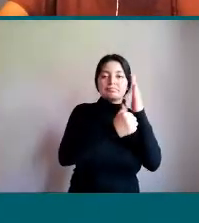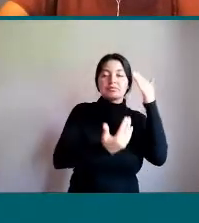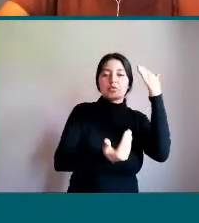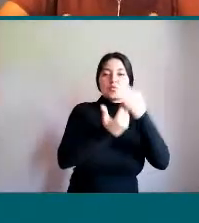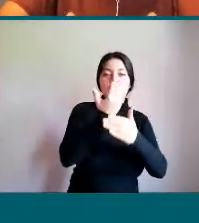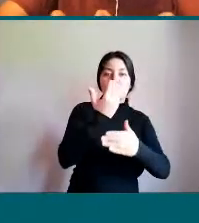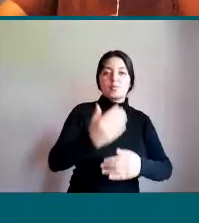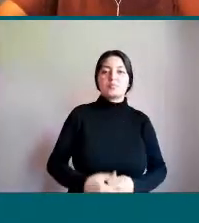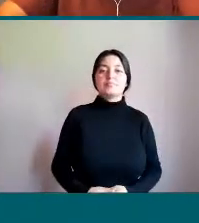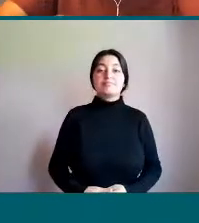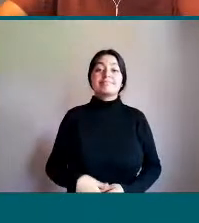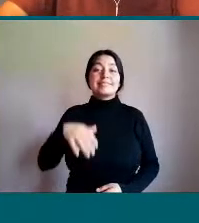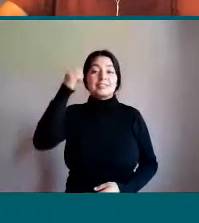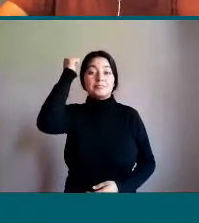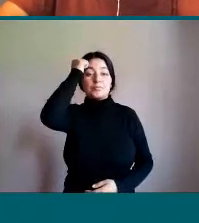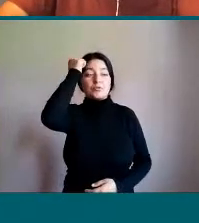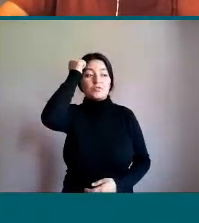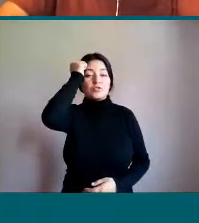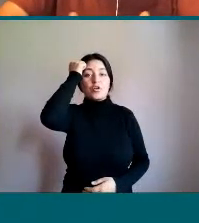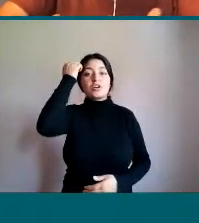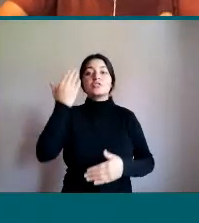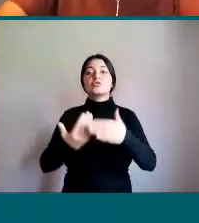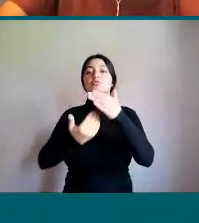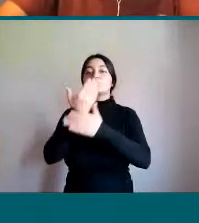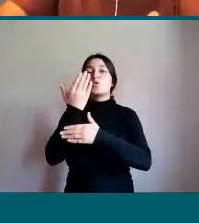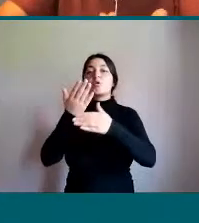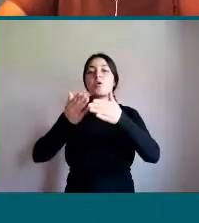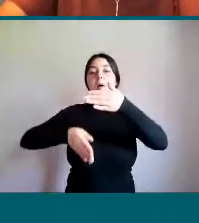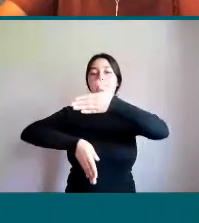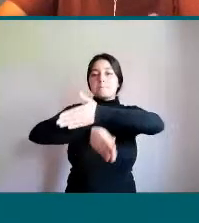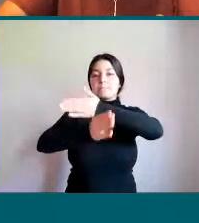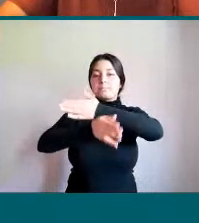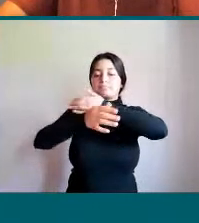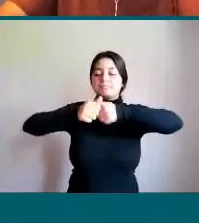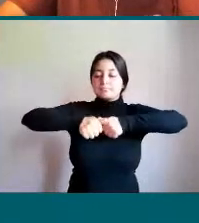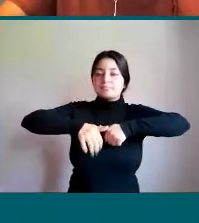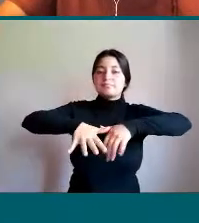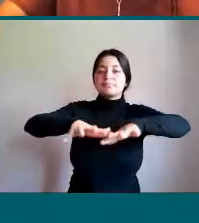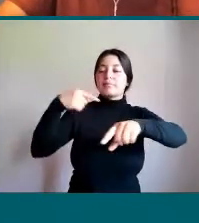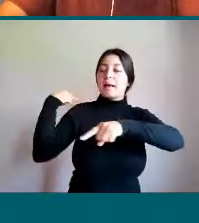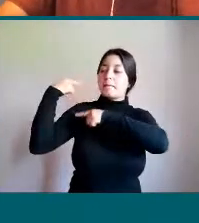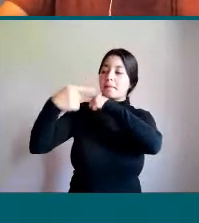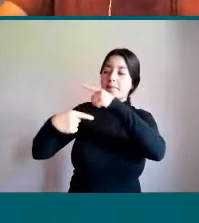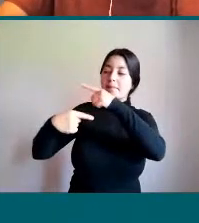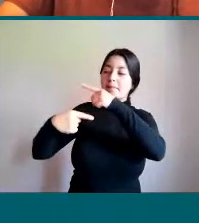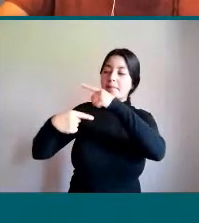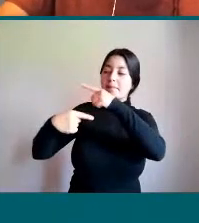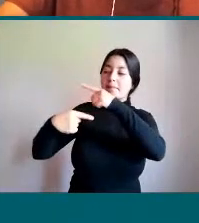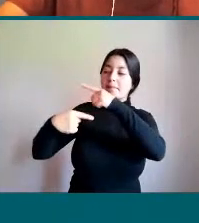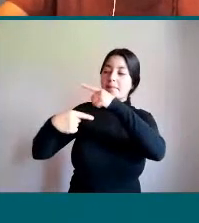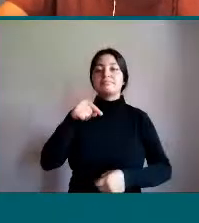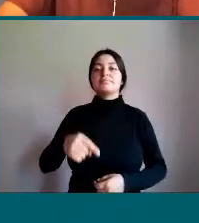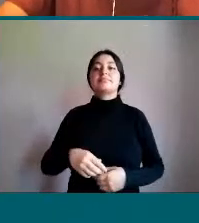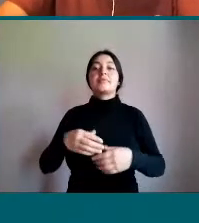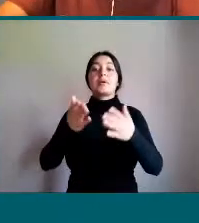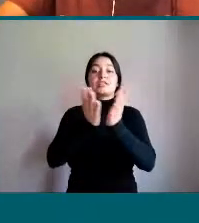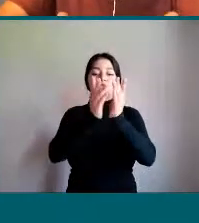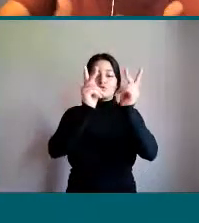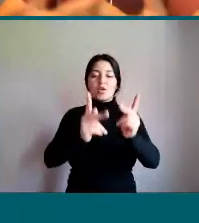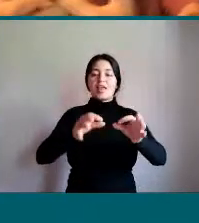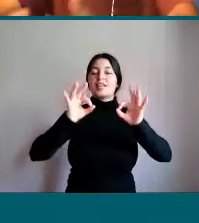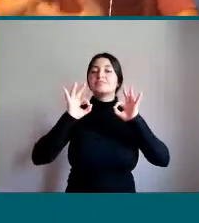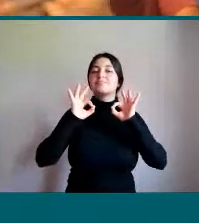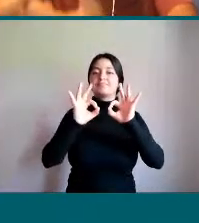es cuidar este legado cultural de sociedad que tenemos para transmitirlo y, al fin y al cabo, crear productos socialmente relevantes